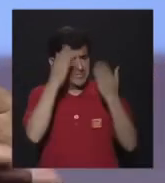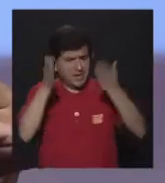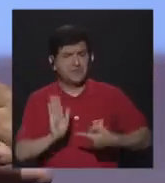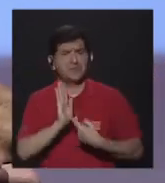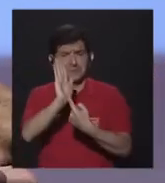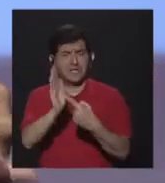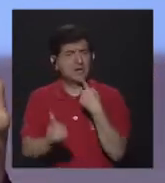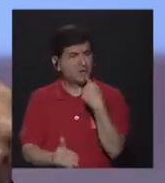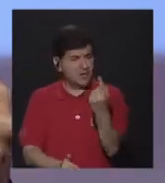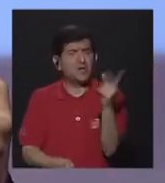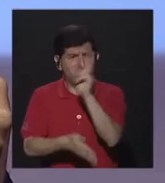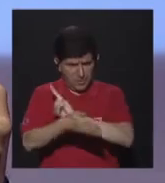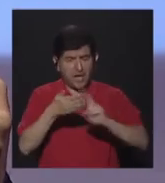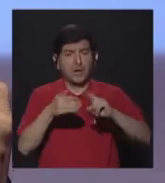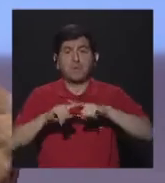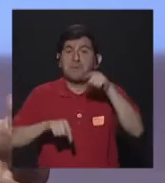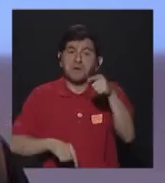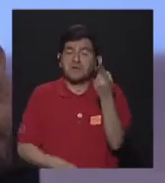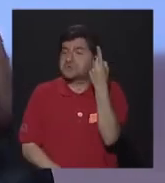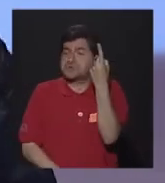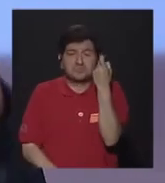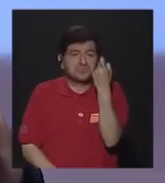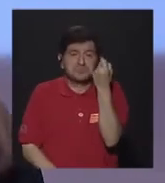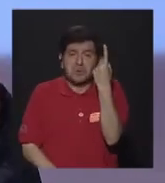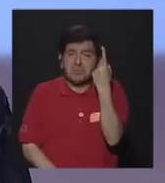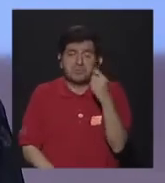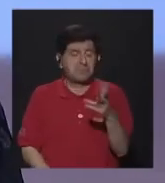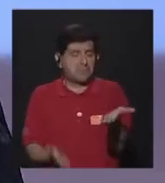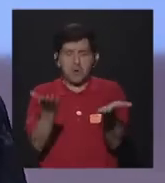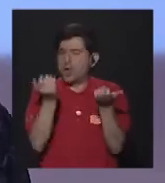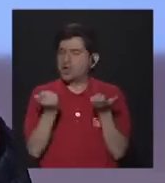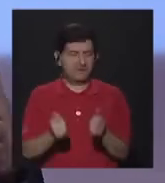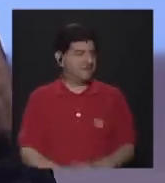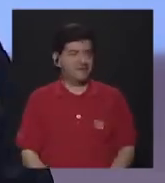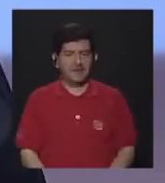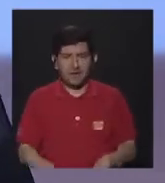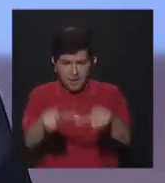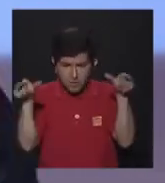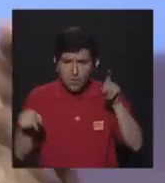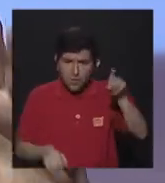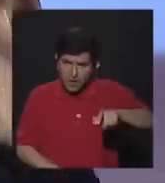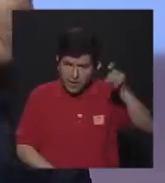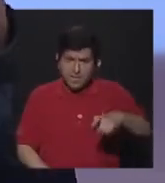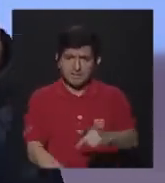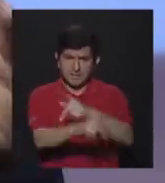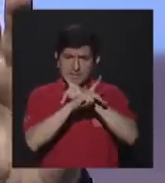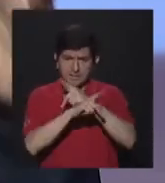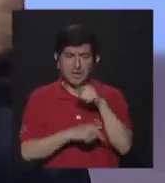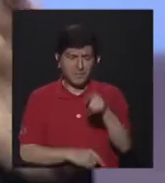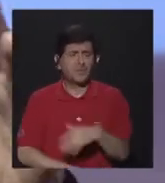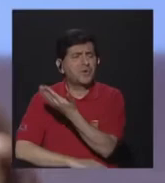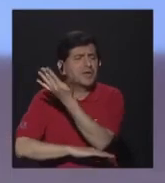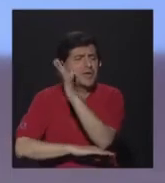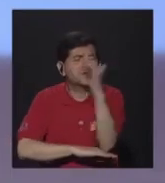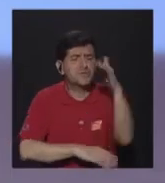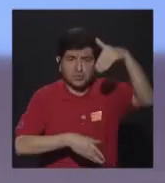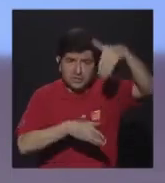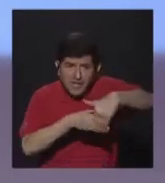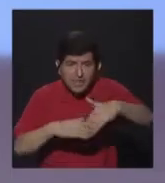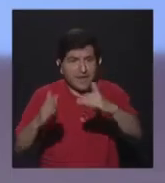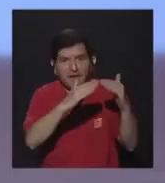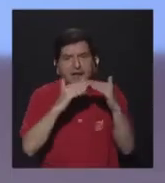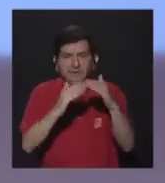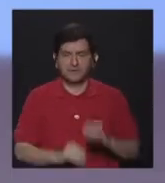dijéramos la universidad de la universidad no quería entender es un lugar que merece ser protegido por ser un fragmento de bosque dentro de una ciudad